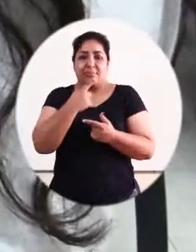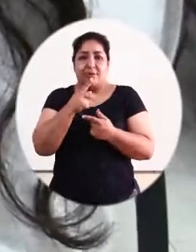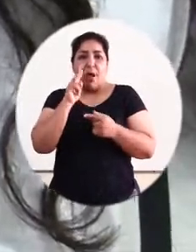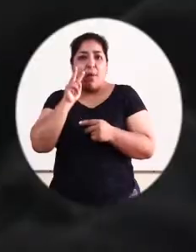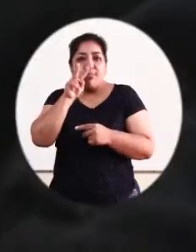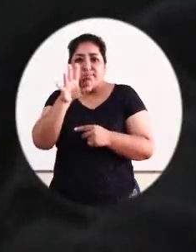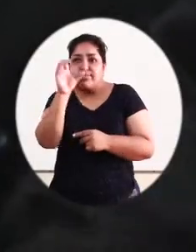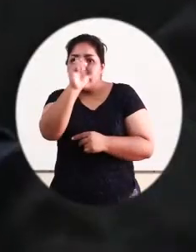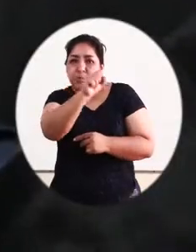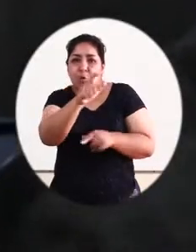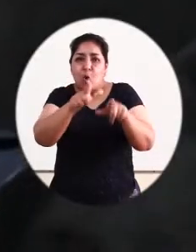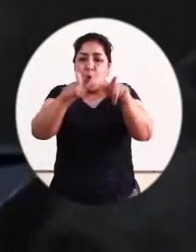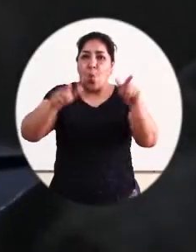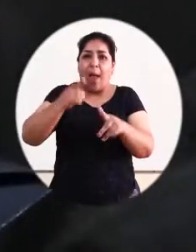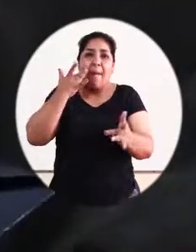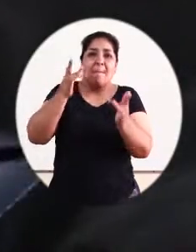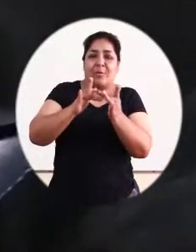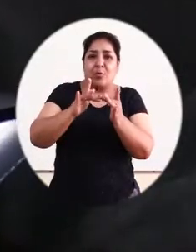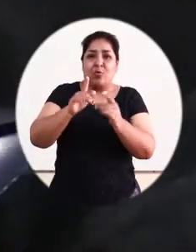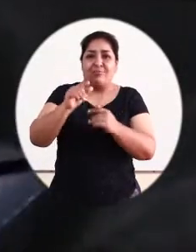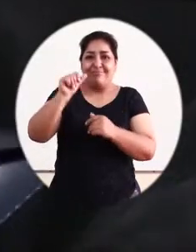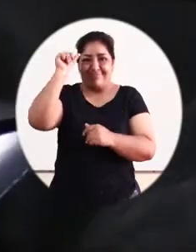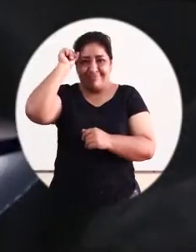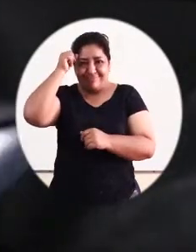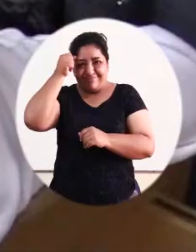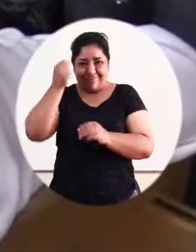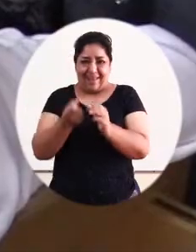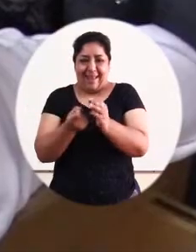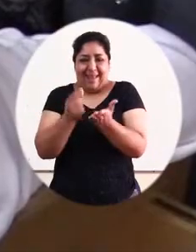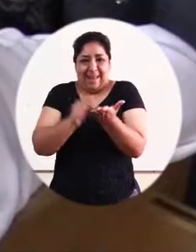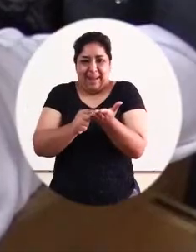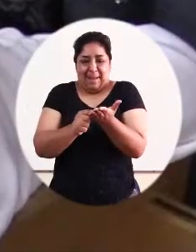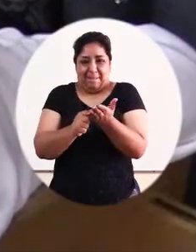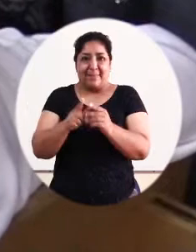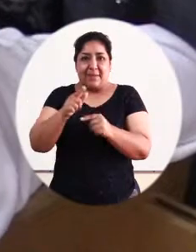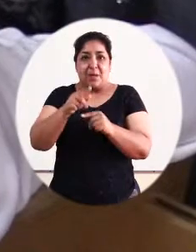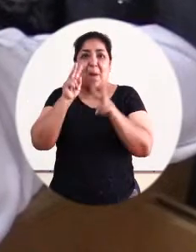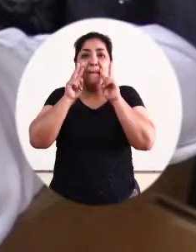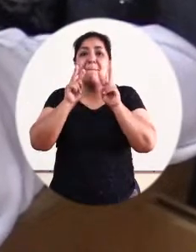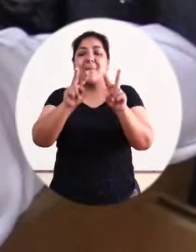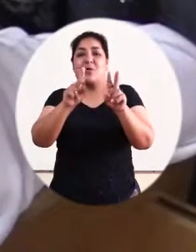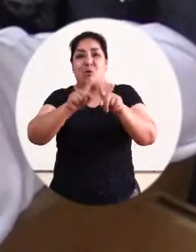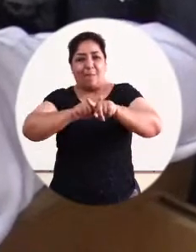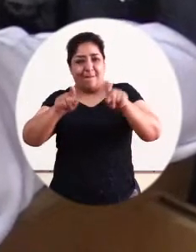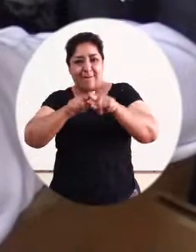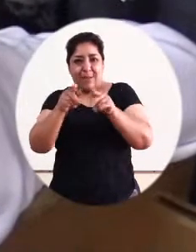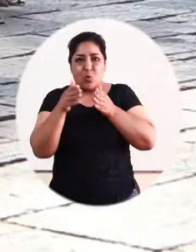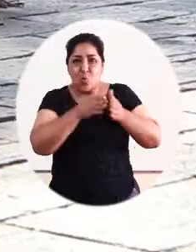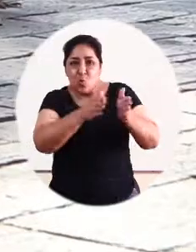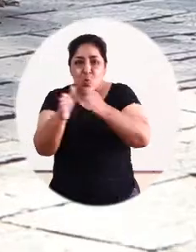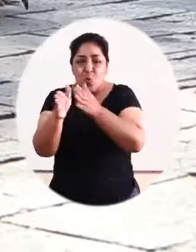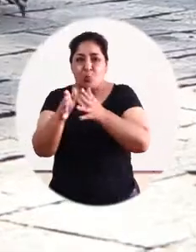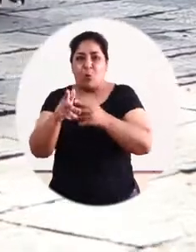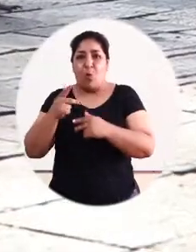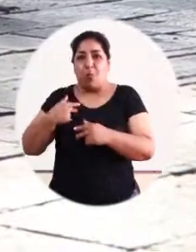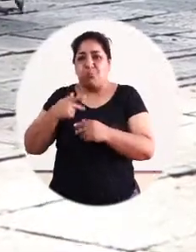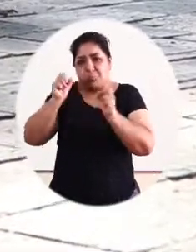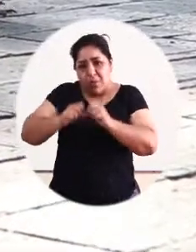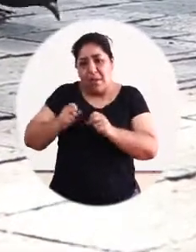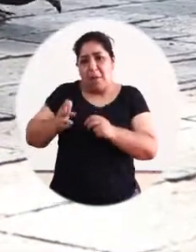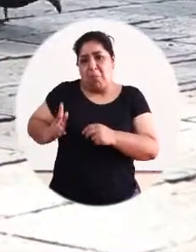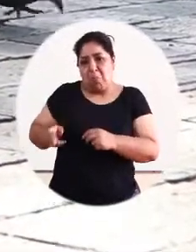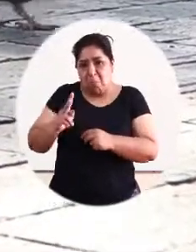identificar lugares estratégicos en la capital nariñense y en el cual se plasmó la visión sobre diferentes rutas y recorridos